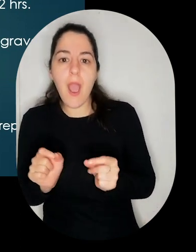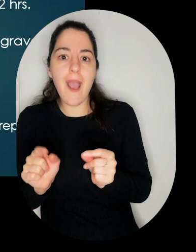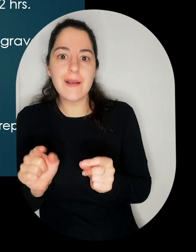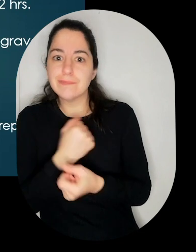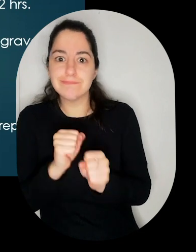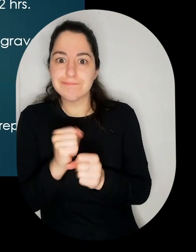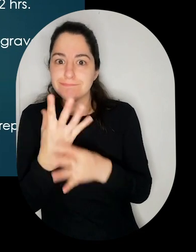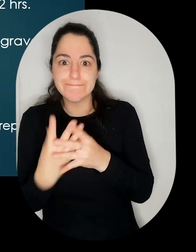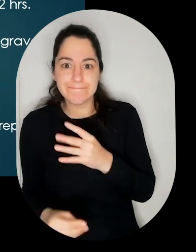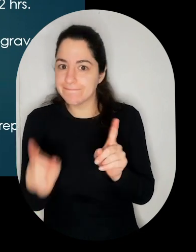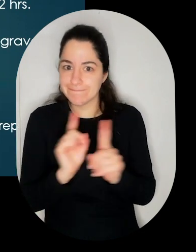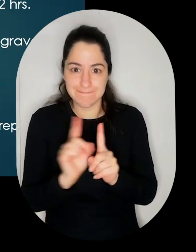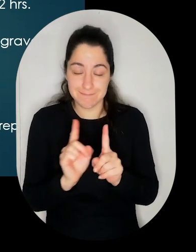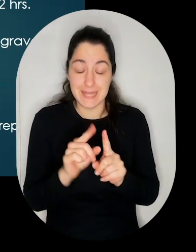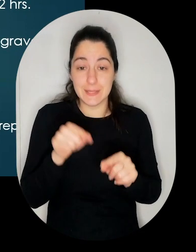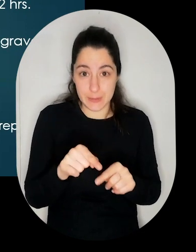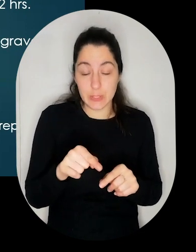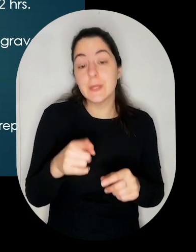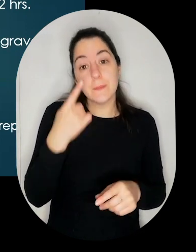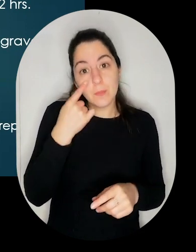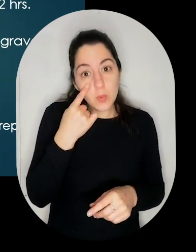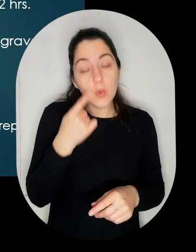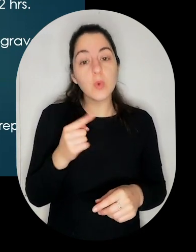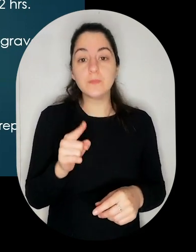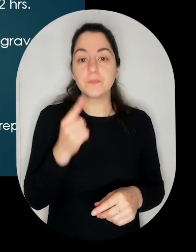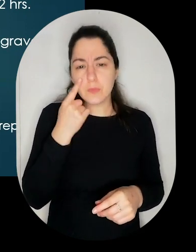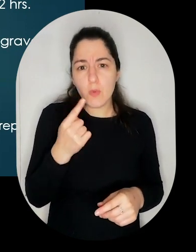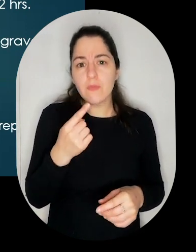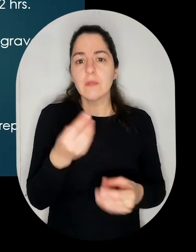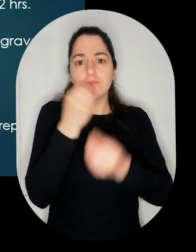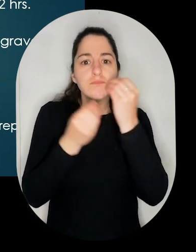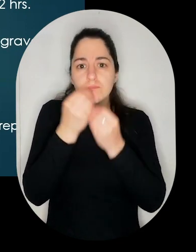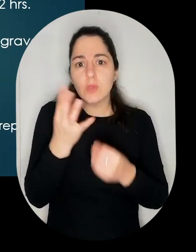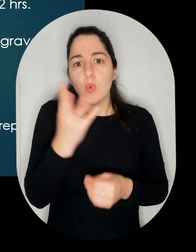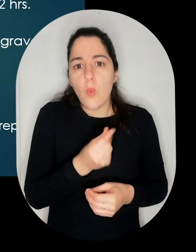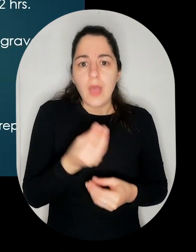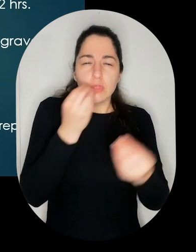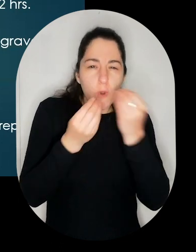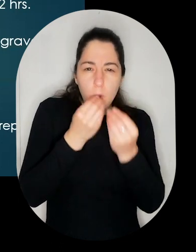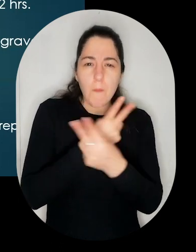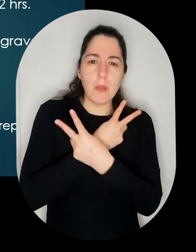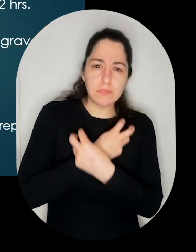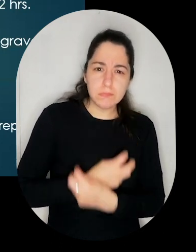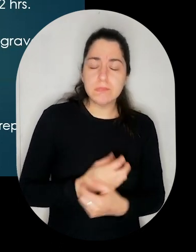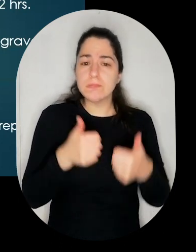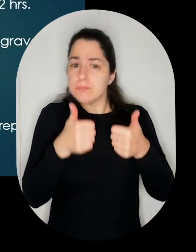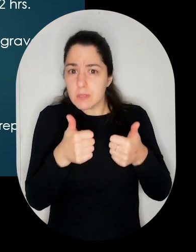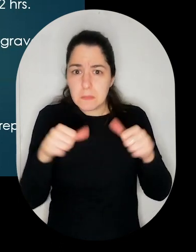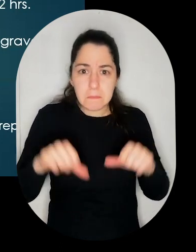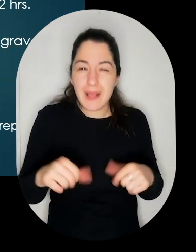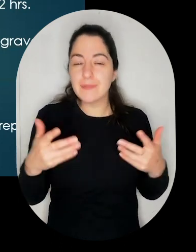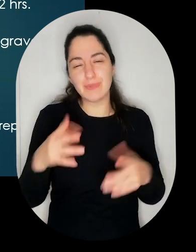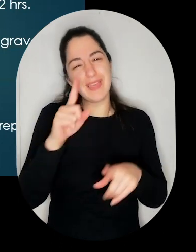en forma fresca en cantidad suficiente para intoxicarse, ¿ya? Que va a variar mucho según la especie, el lugar donde creció,